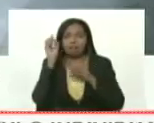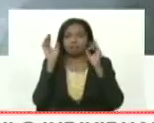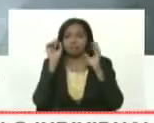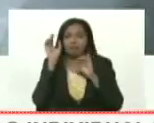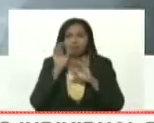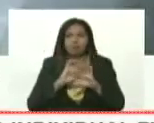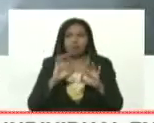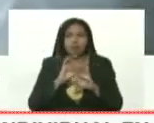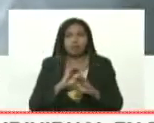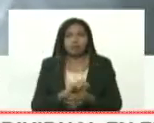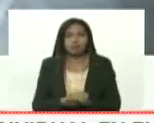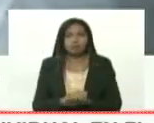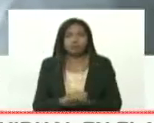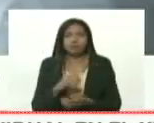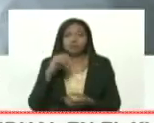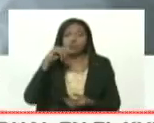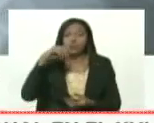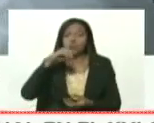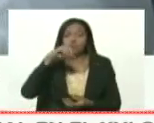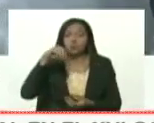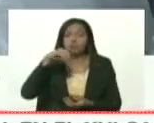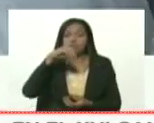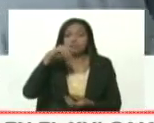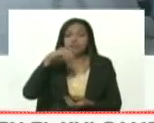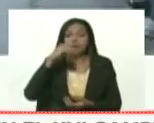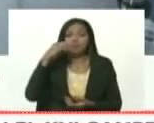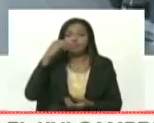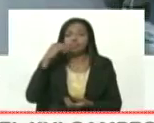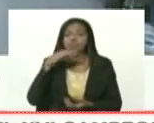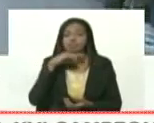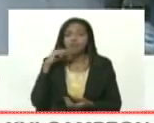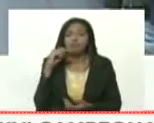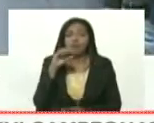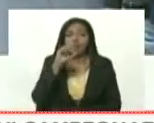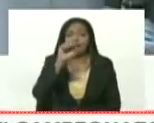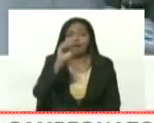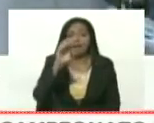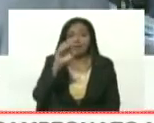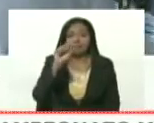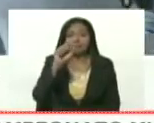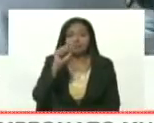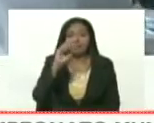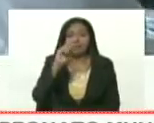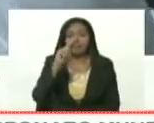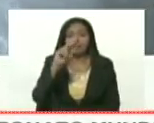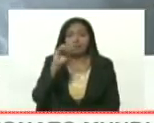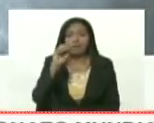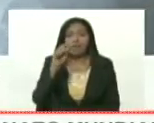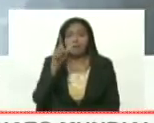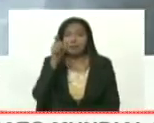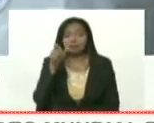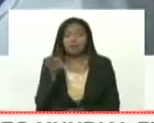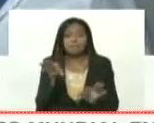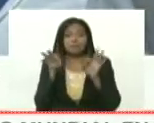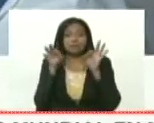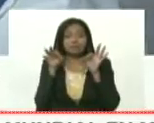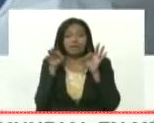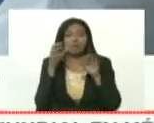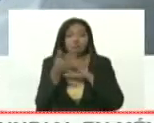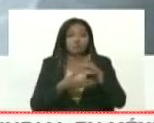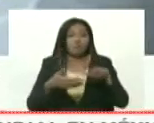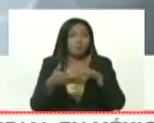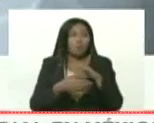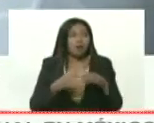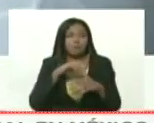Con stevia. Endulzado con stevia, o sea que es especial para las personas que sufren de azúcar,